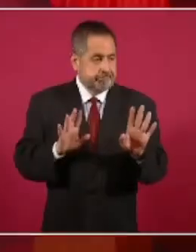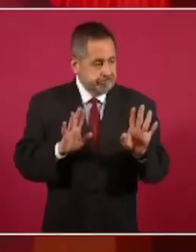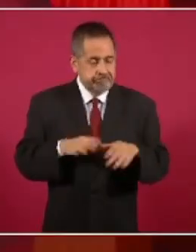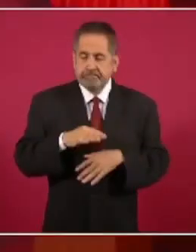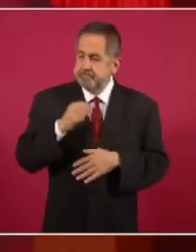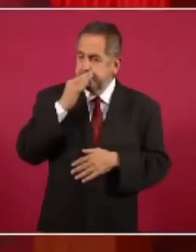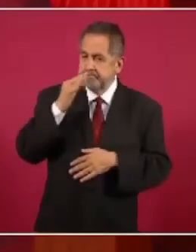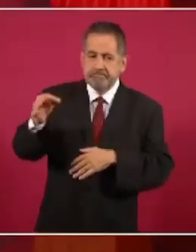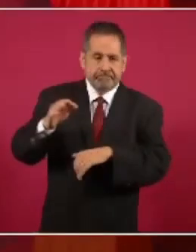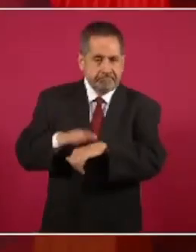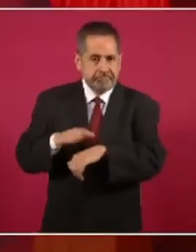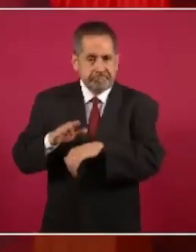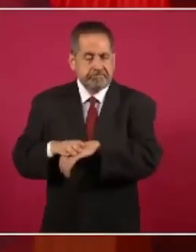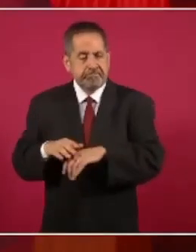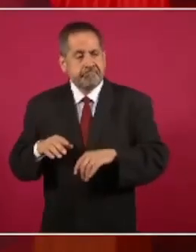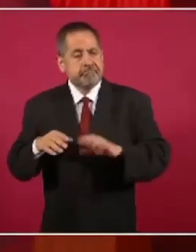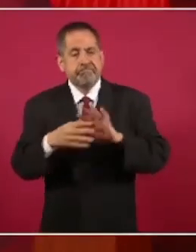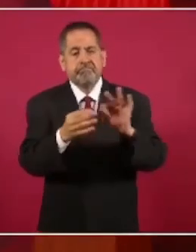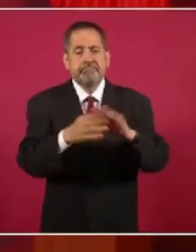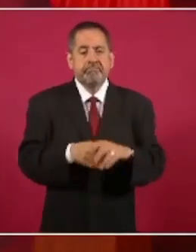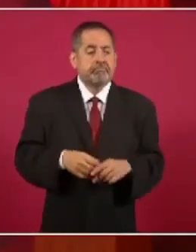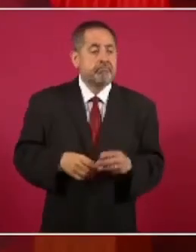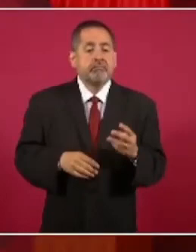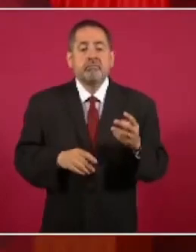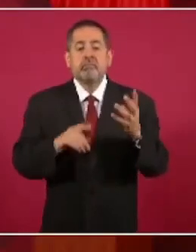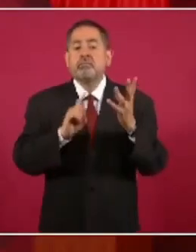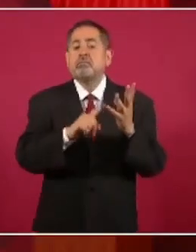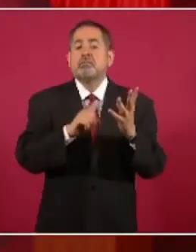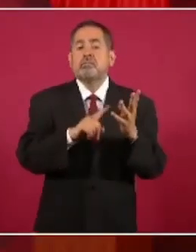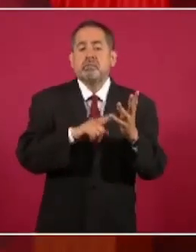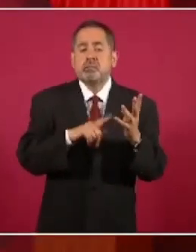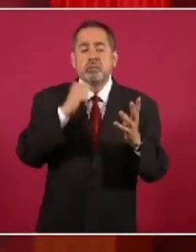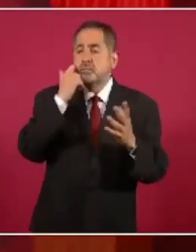cuenta de ello, y una que no se dejó verificar